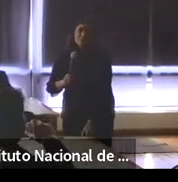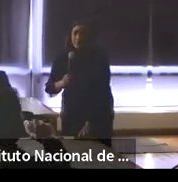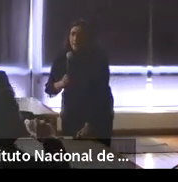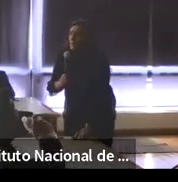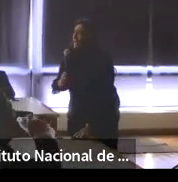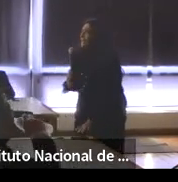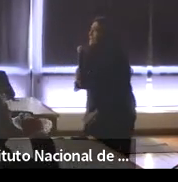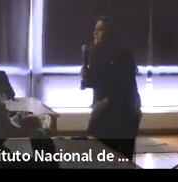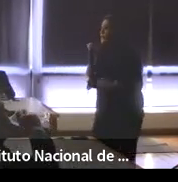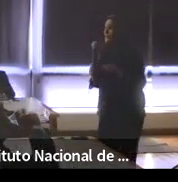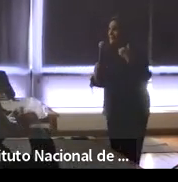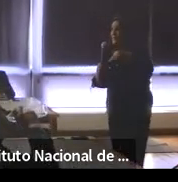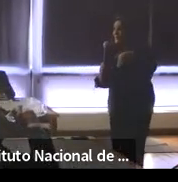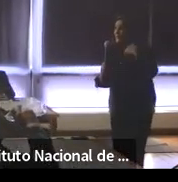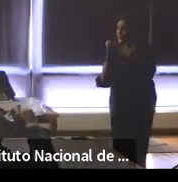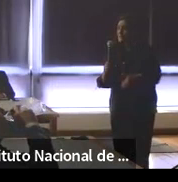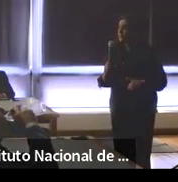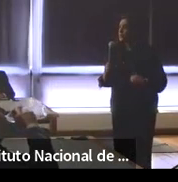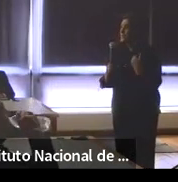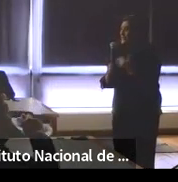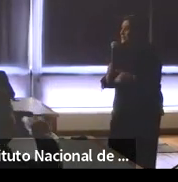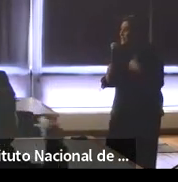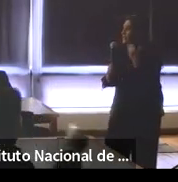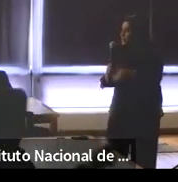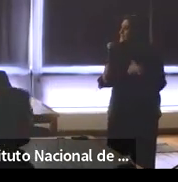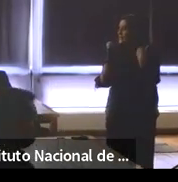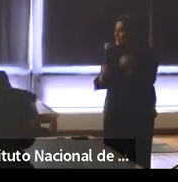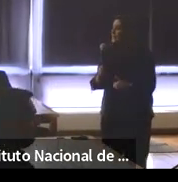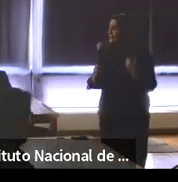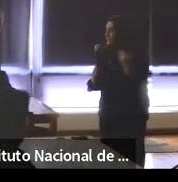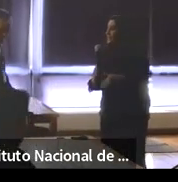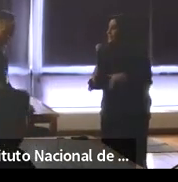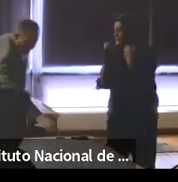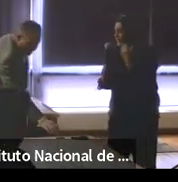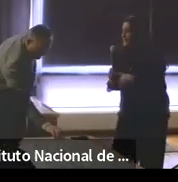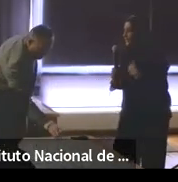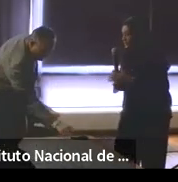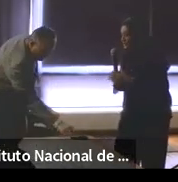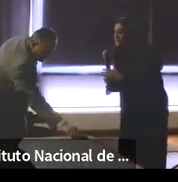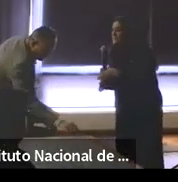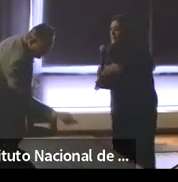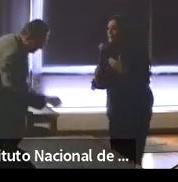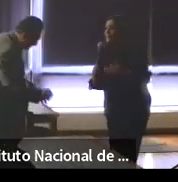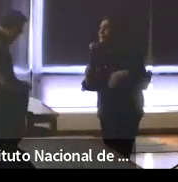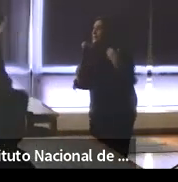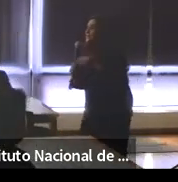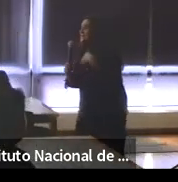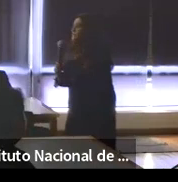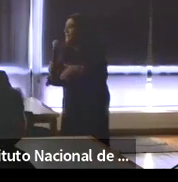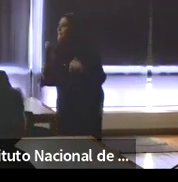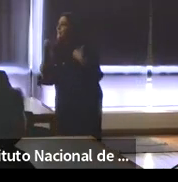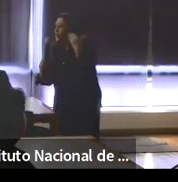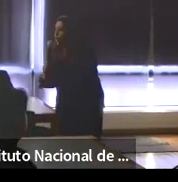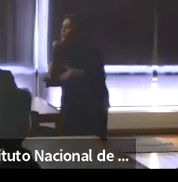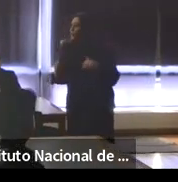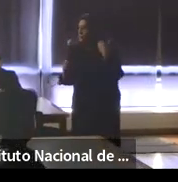desarmando discúlpenme tiene que ver con eso tiene que ver con esa parte de Ay Muchas gracias tiene que ver con